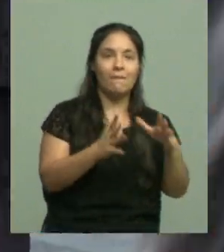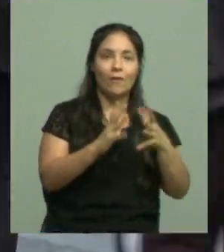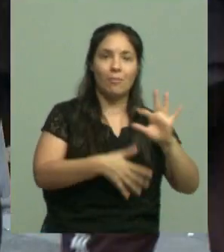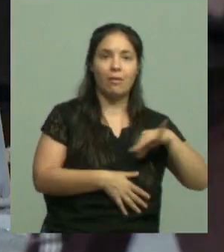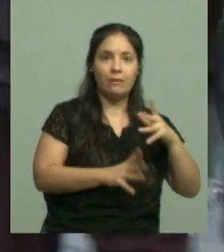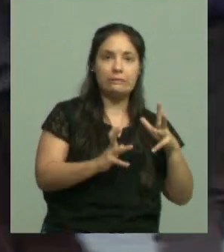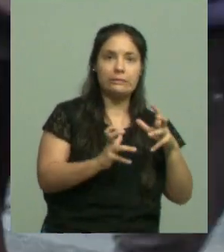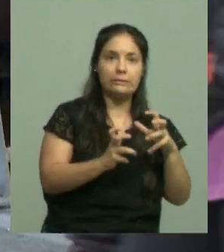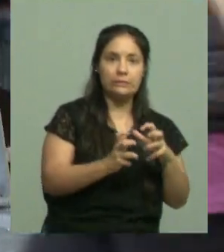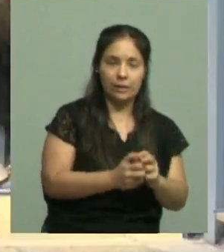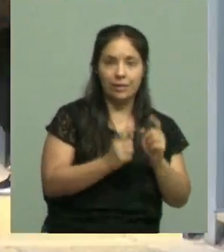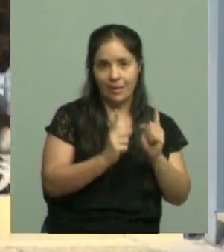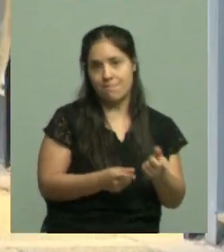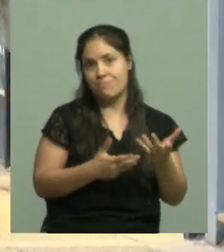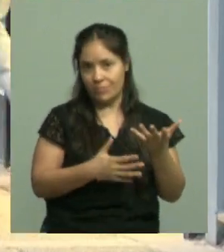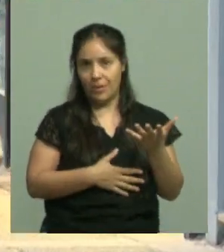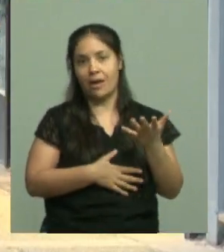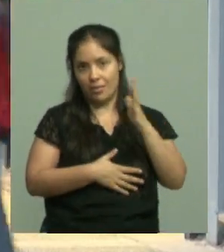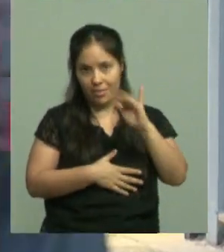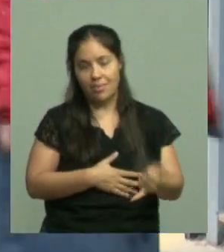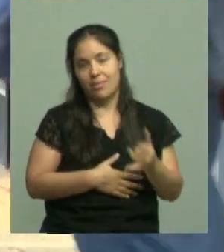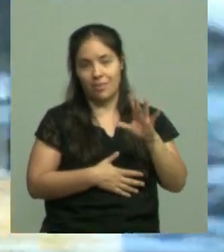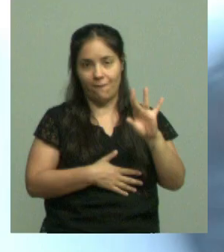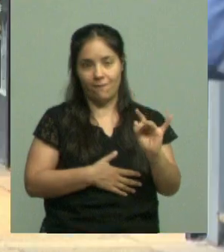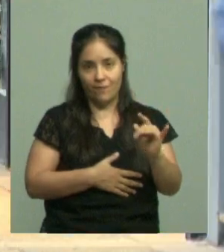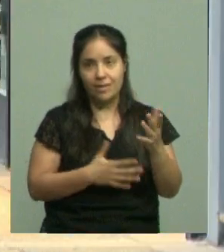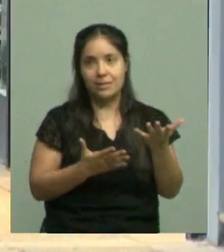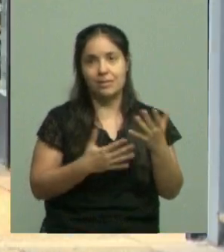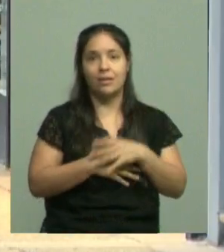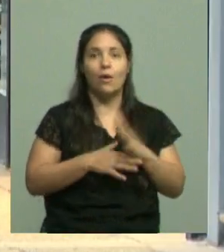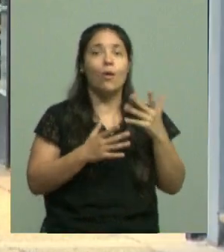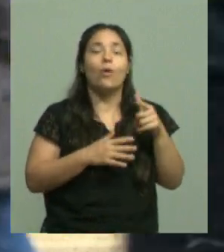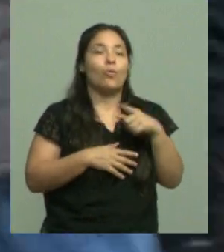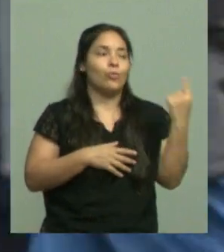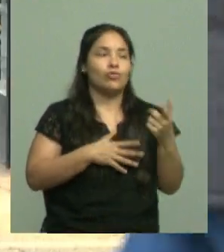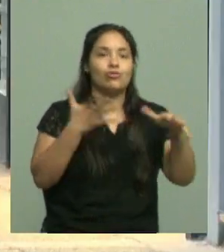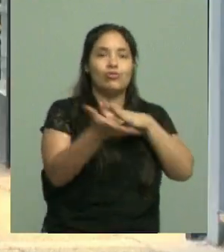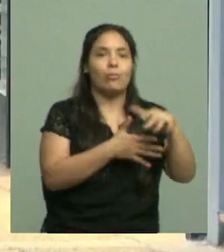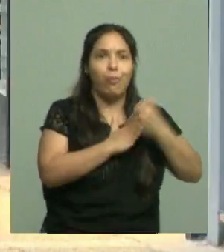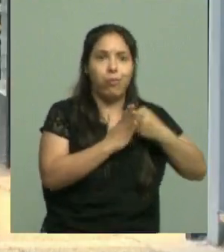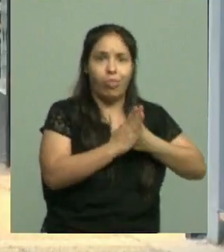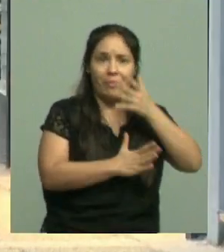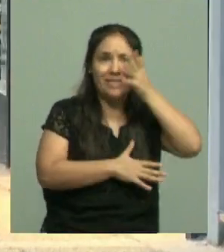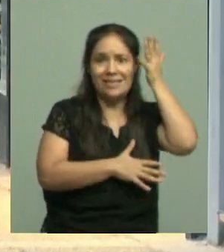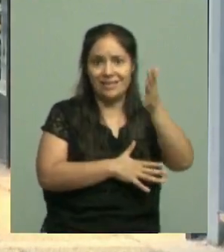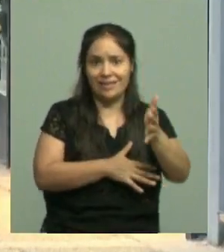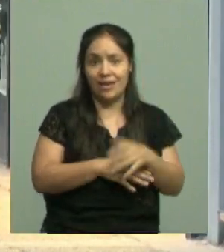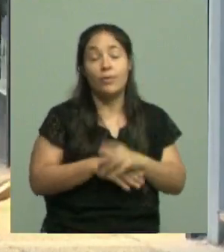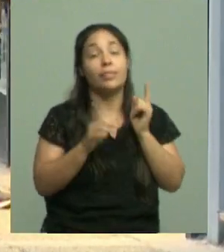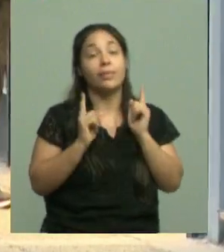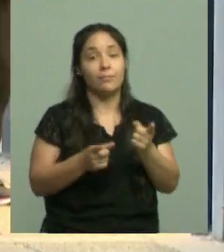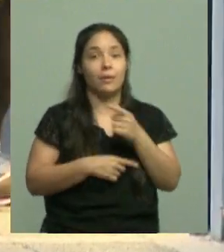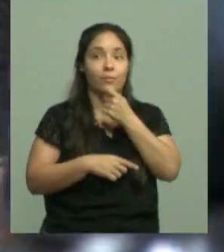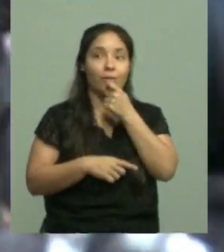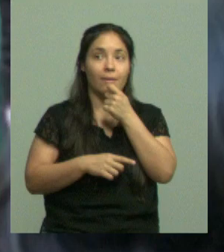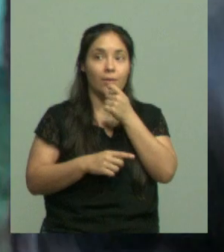esta nota. Nos ha costado, la verdad, que un sacrificio muy grande, y también cuando uno aplica